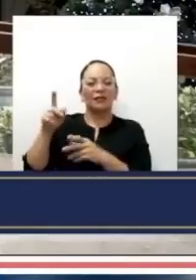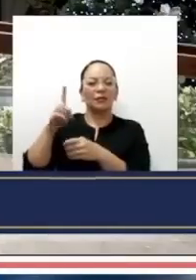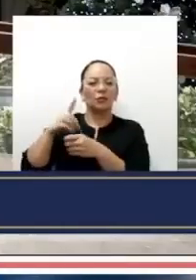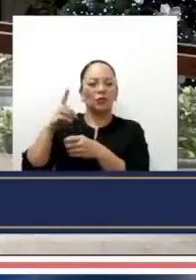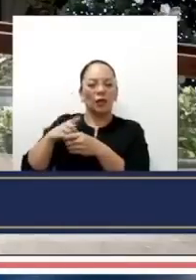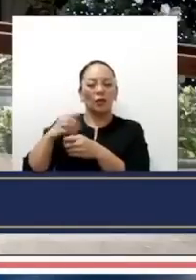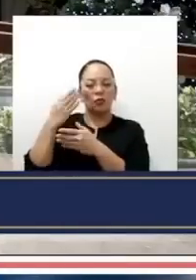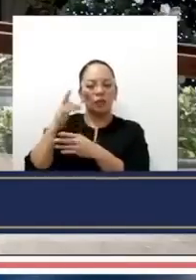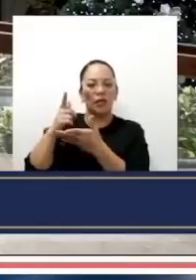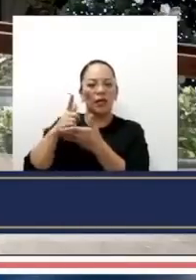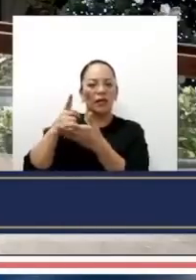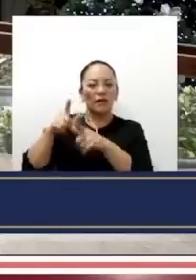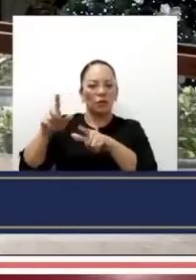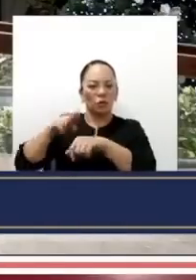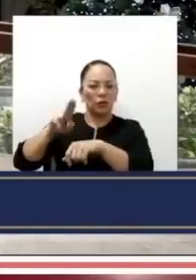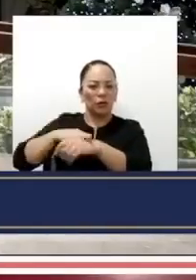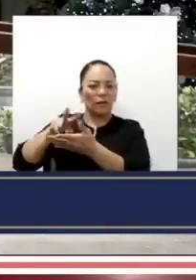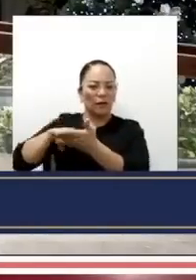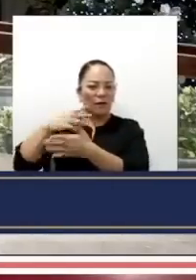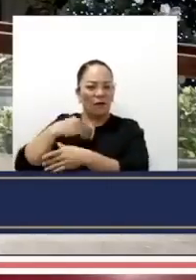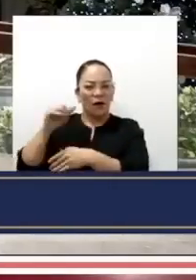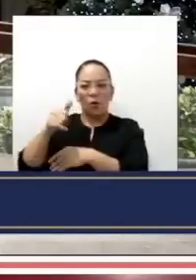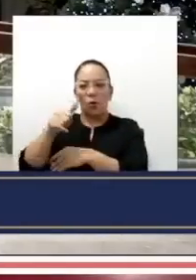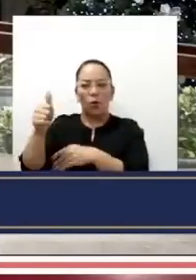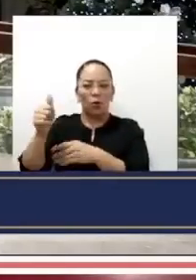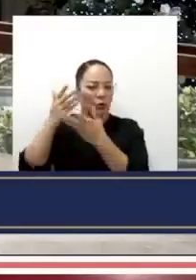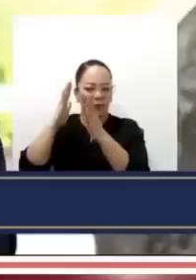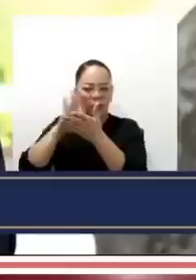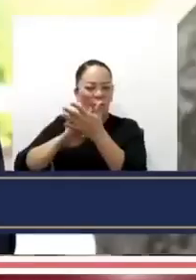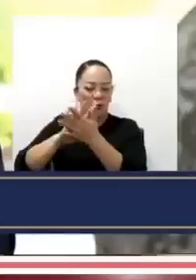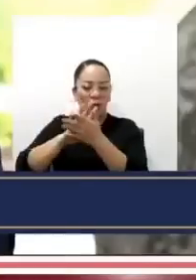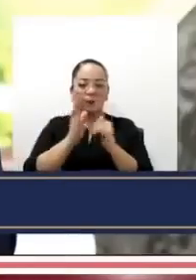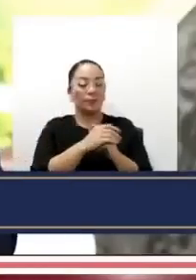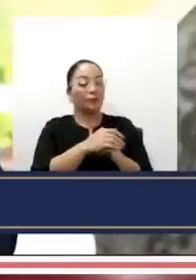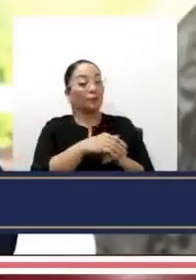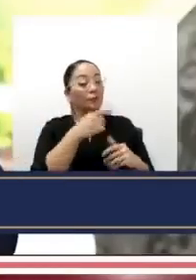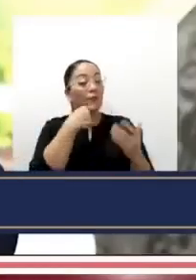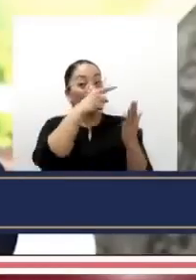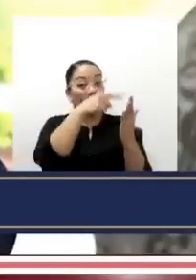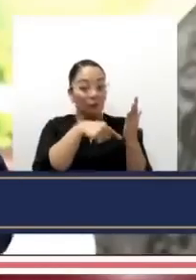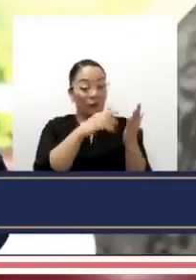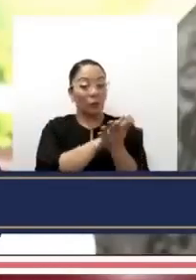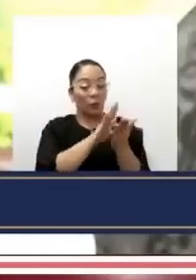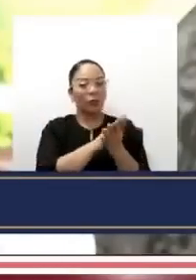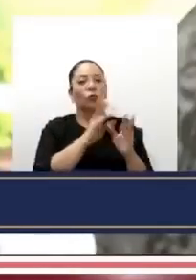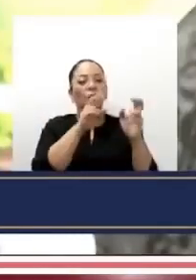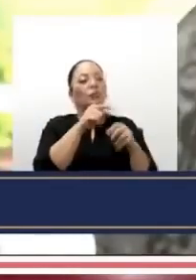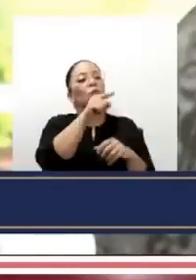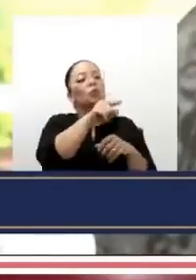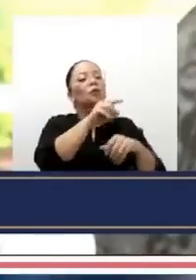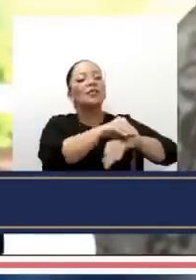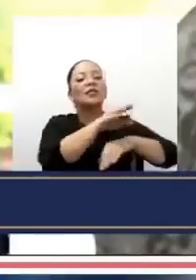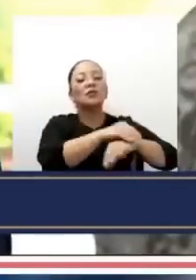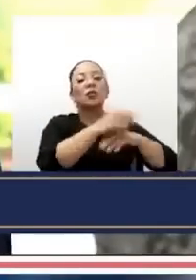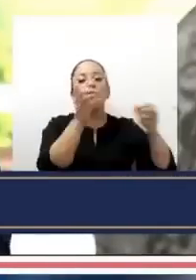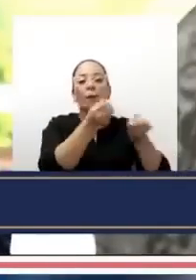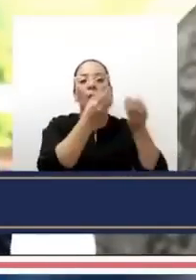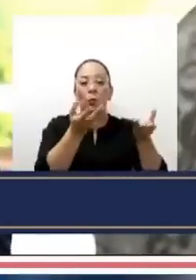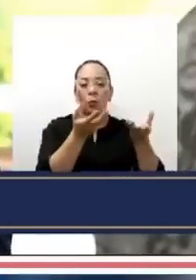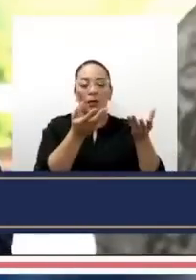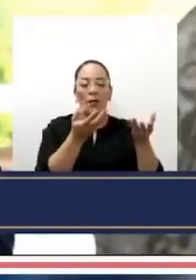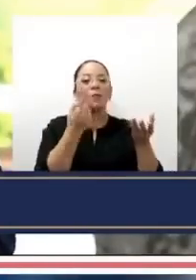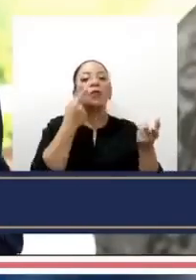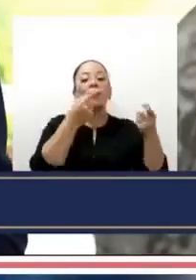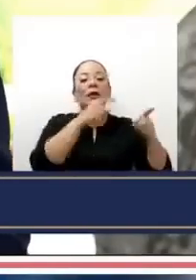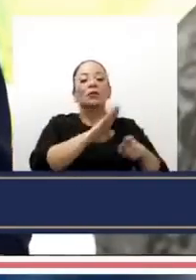independiente todavía, a veces me confundo, donde dice que usted hizo instigación pública por el